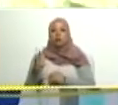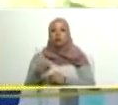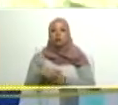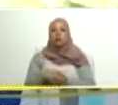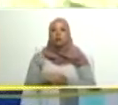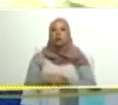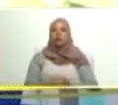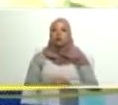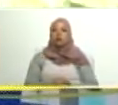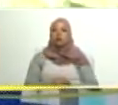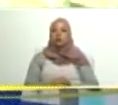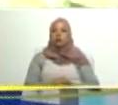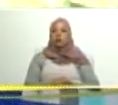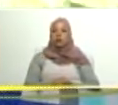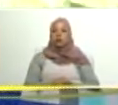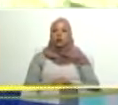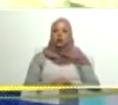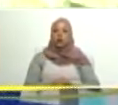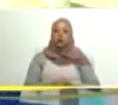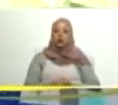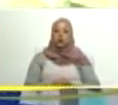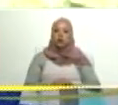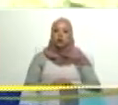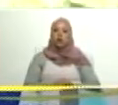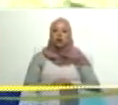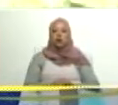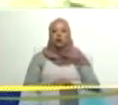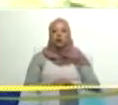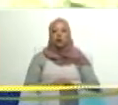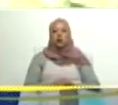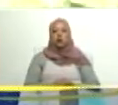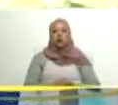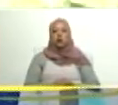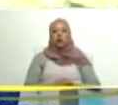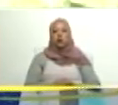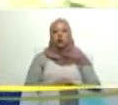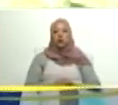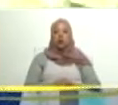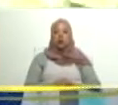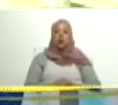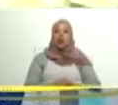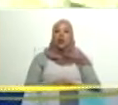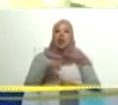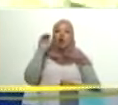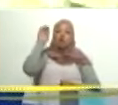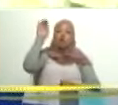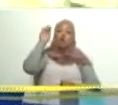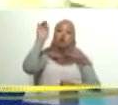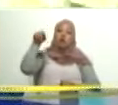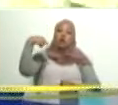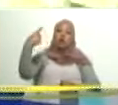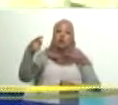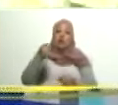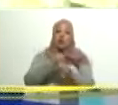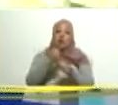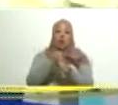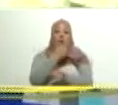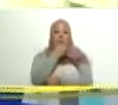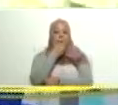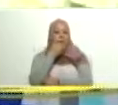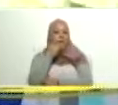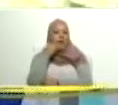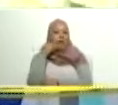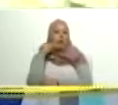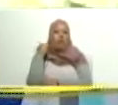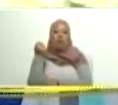Mira por dónde vamos y lo que falta, porque lo que viene es grande, lo que viene es mejor, lo que